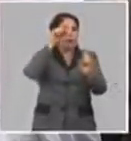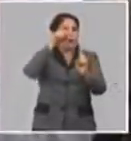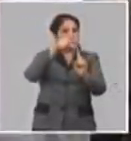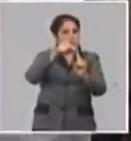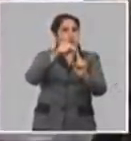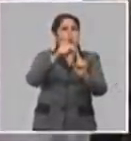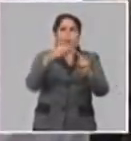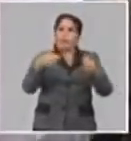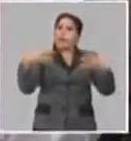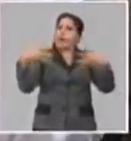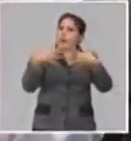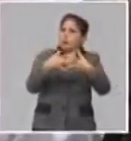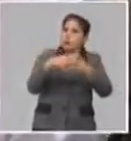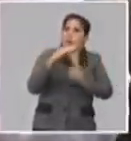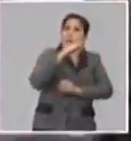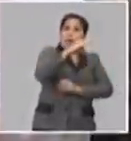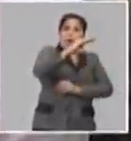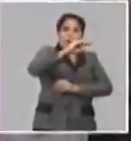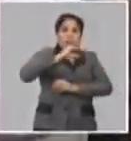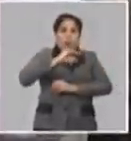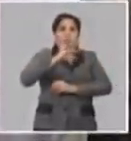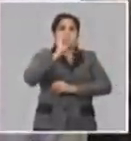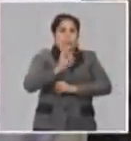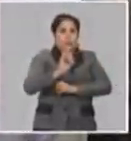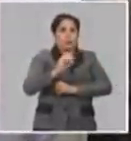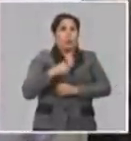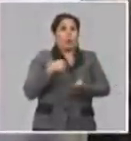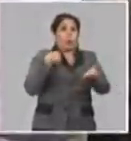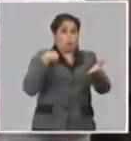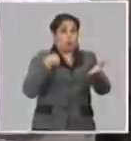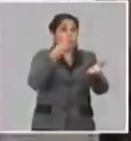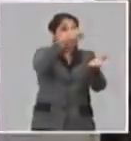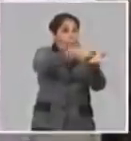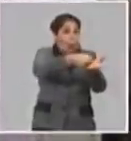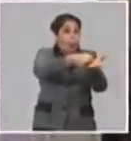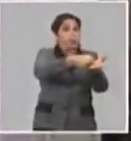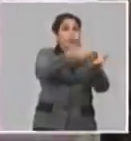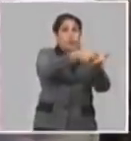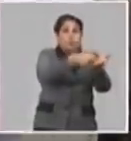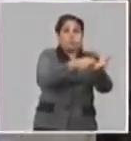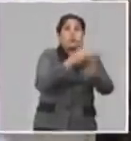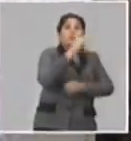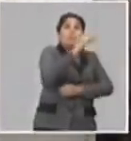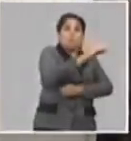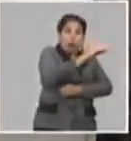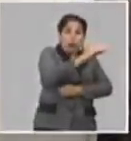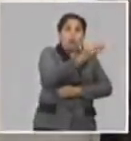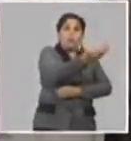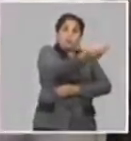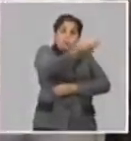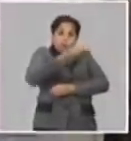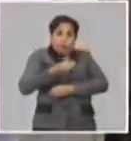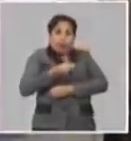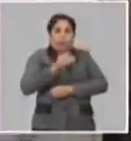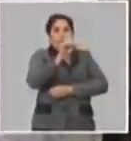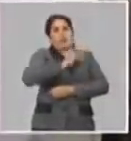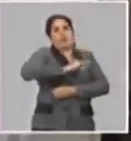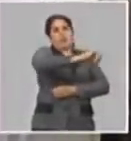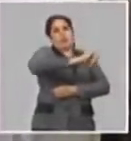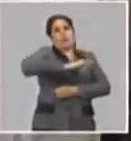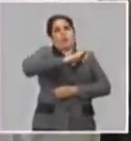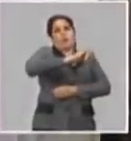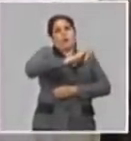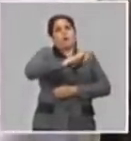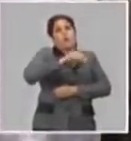haya relaciones de cobros y pagos. O sea, que el que compre le pague al que le compró le cobra el que le vendió y en eso